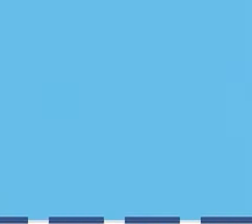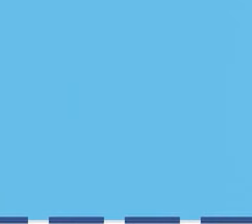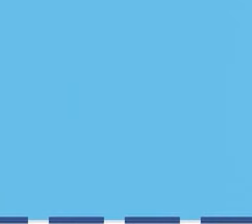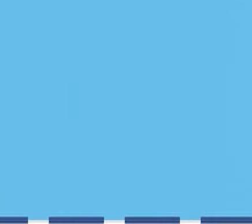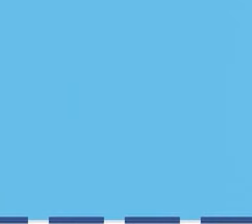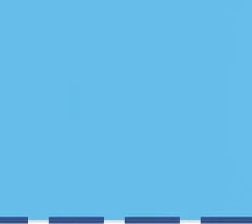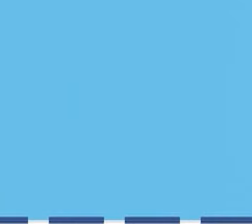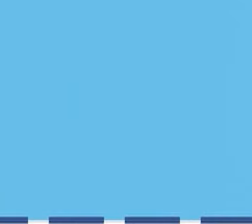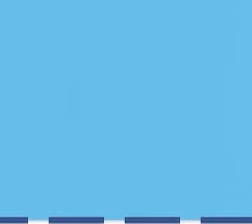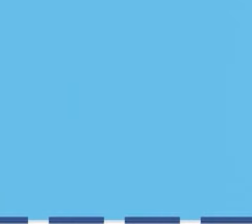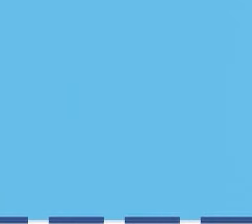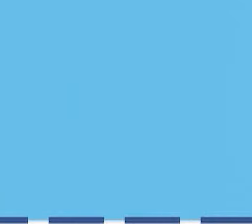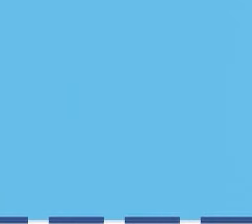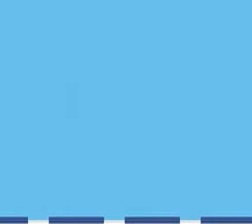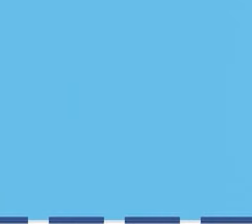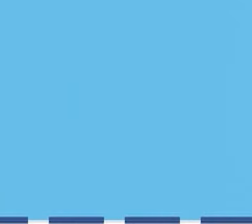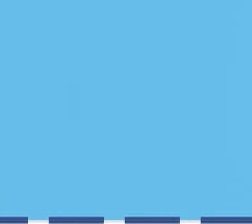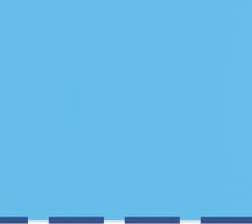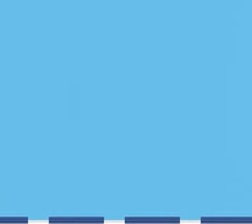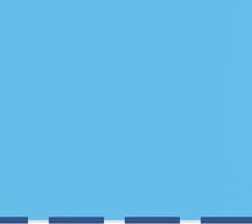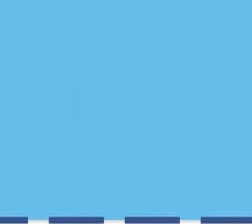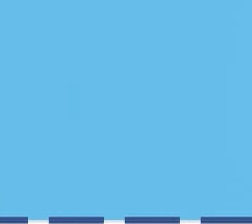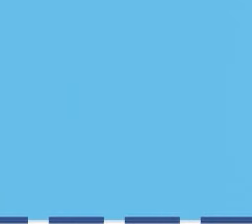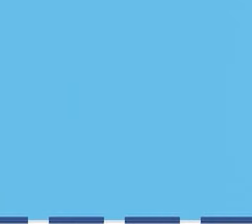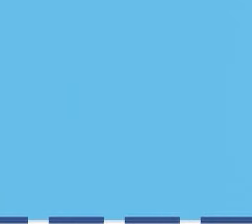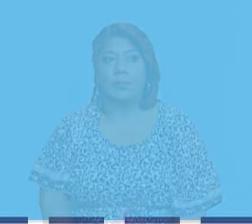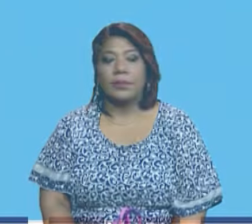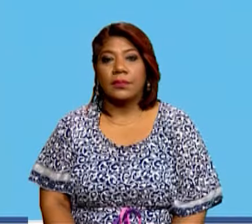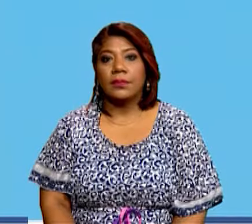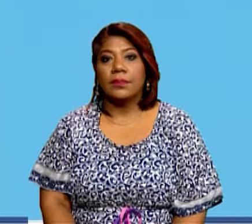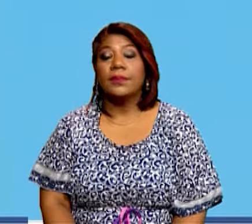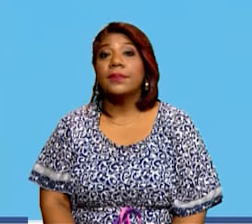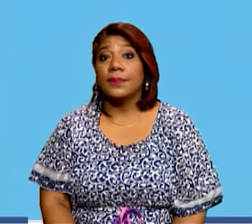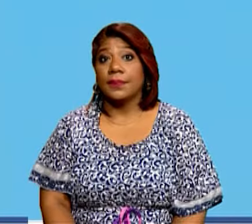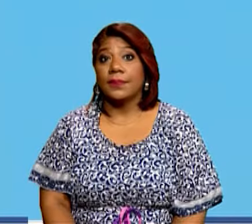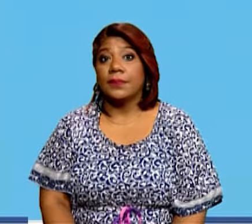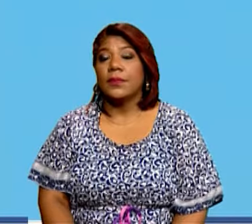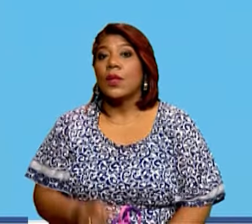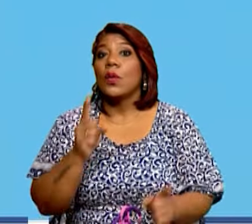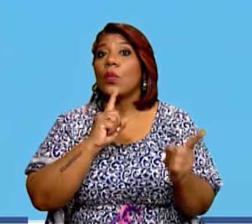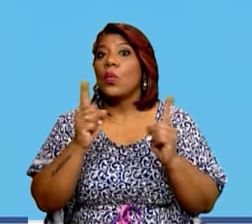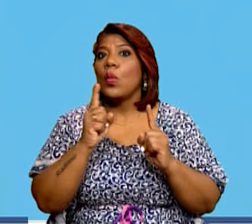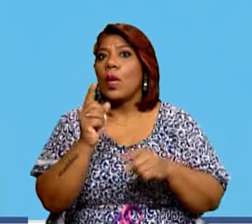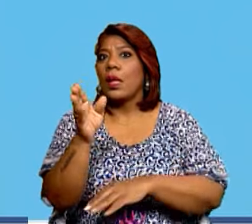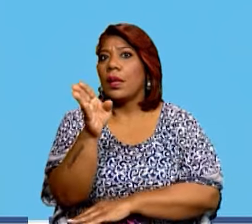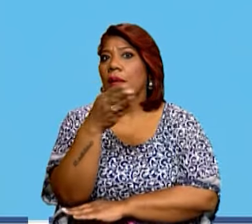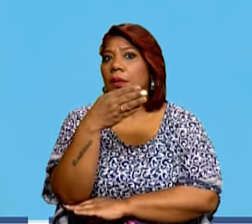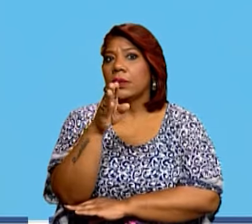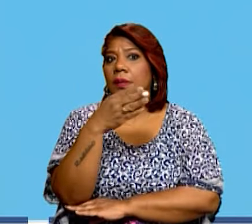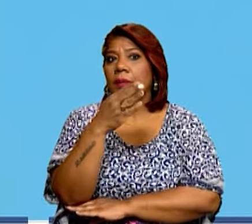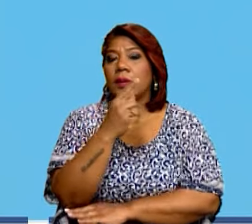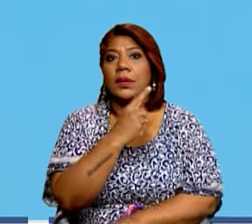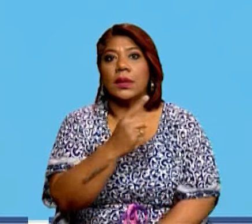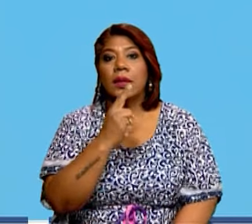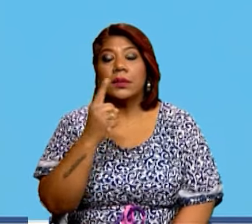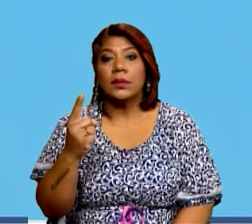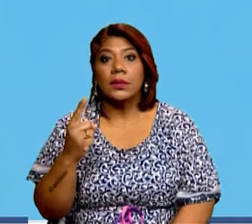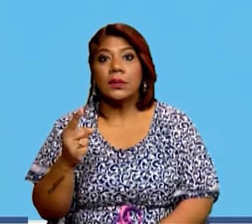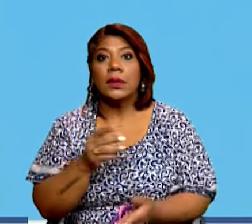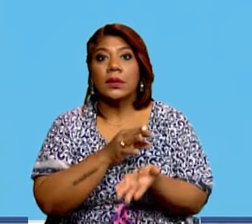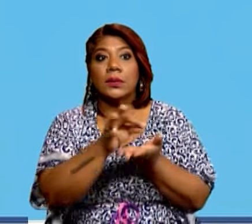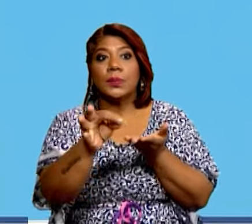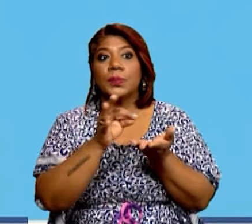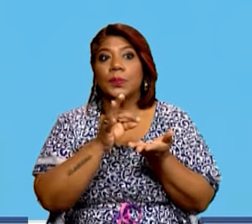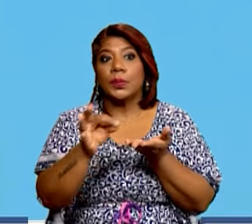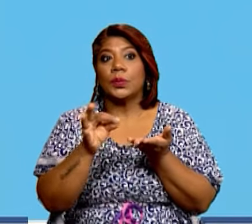la provincia, la ubicación donde están cada una de ellas. Te las voy a decir para que vayas